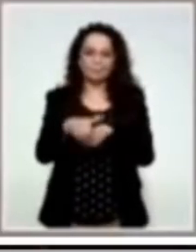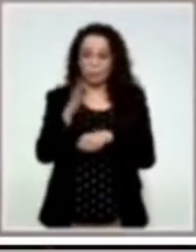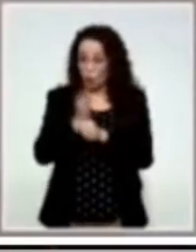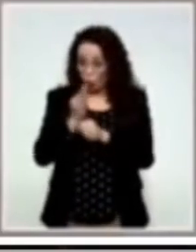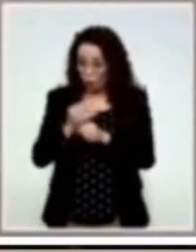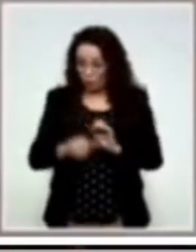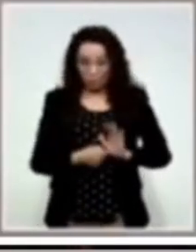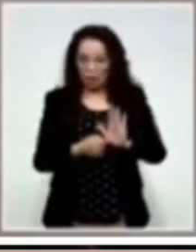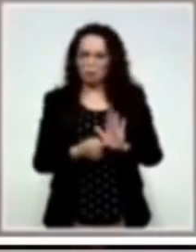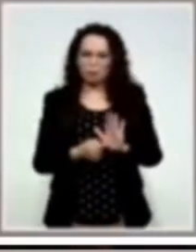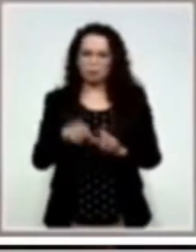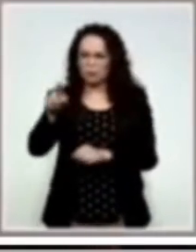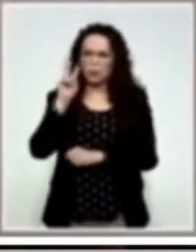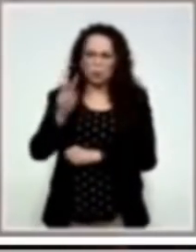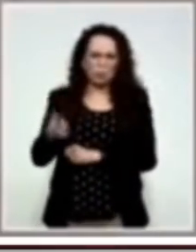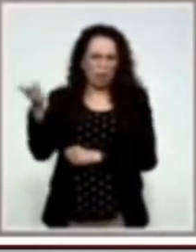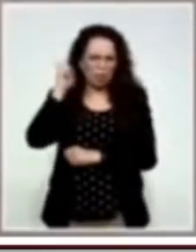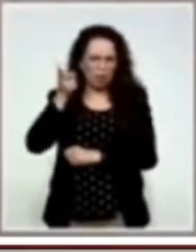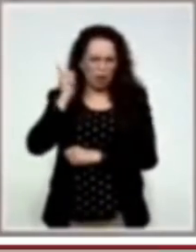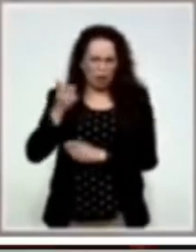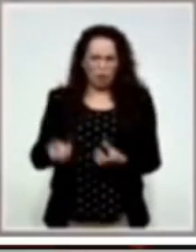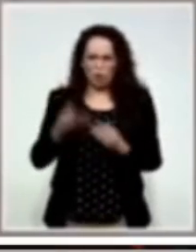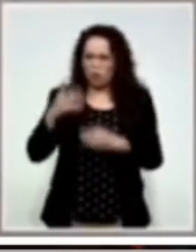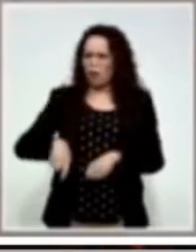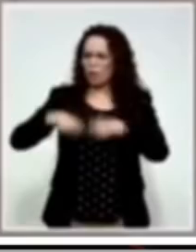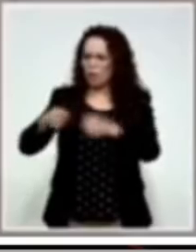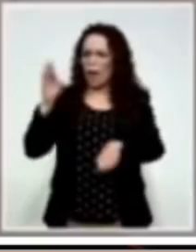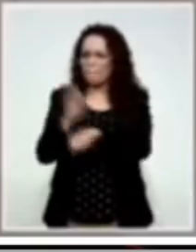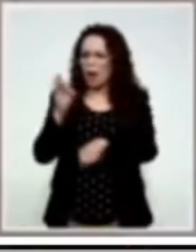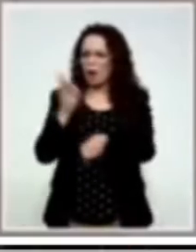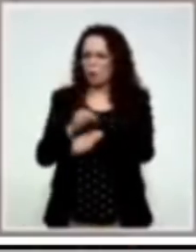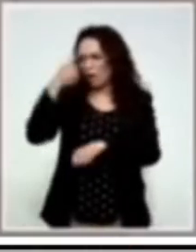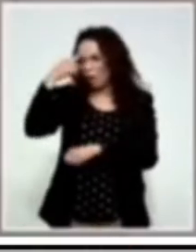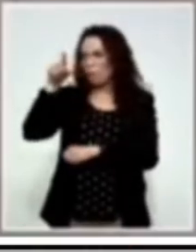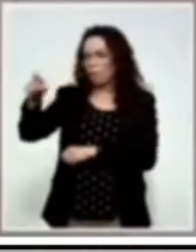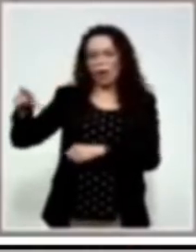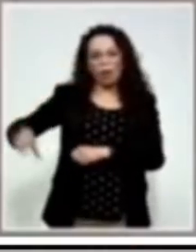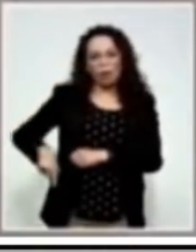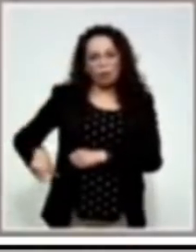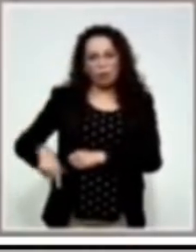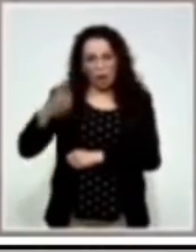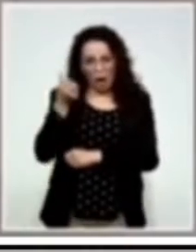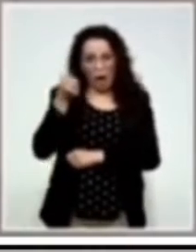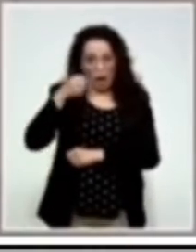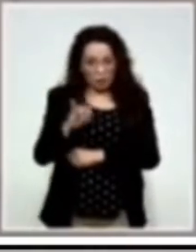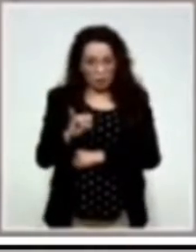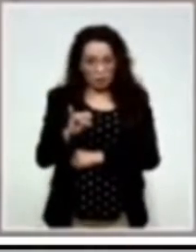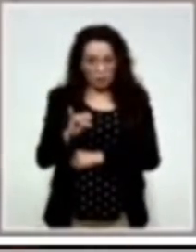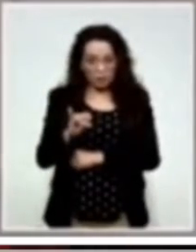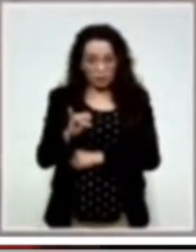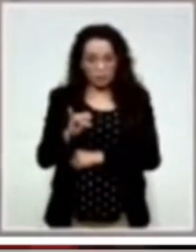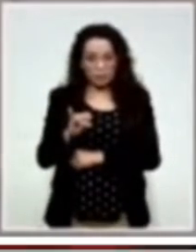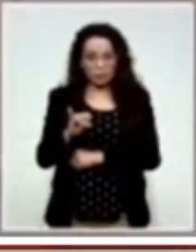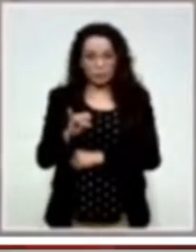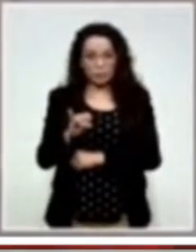Vean nada más los diarios cuántos amparos se otorgan en contra del gobierno. Así se otorgaban tantos amparos en contra del